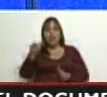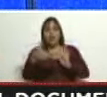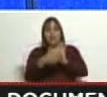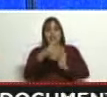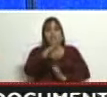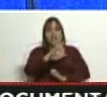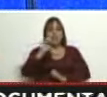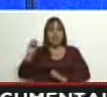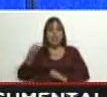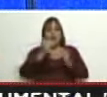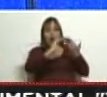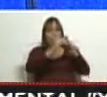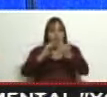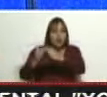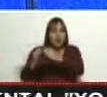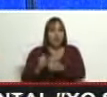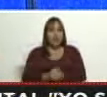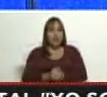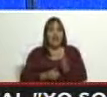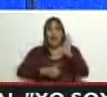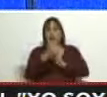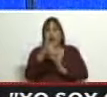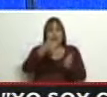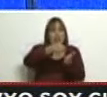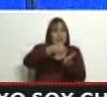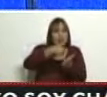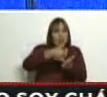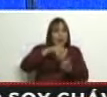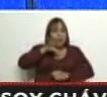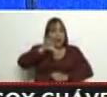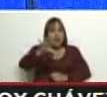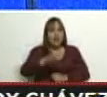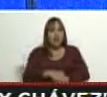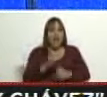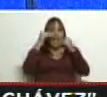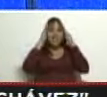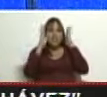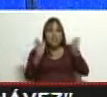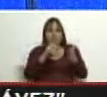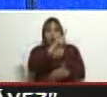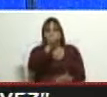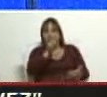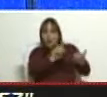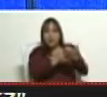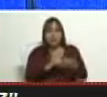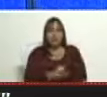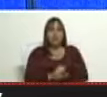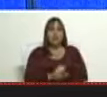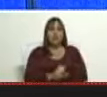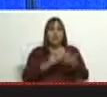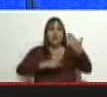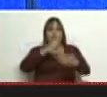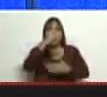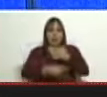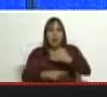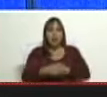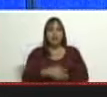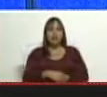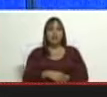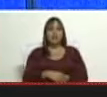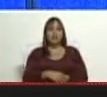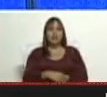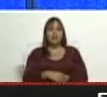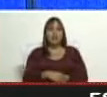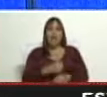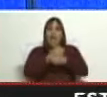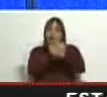2.500 comunidades, las más vulnerables del país, atenderlas integralmente en el plan Amor